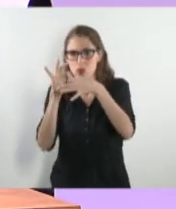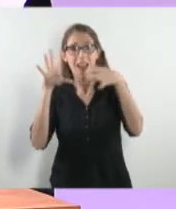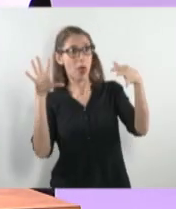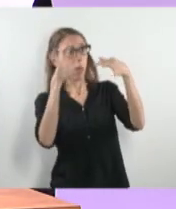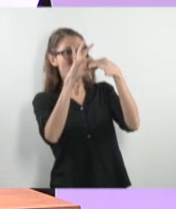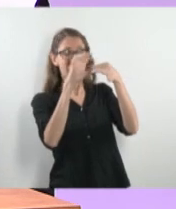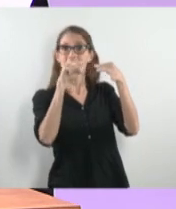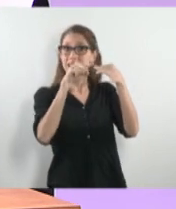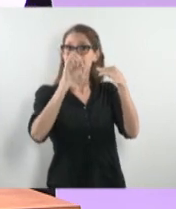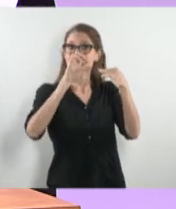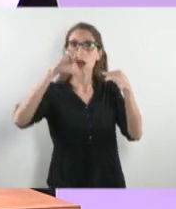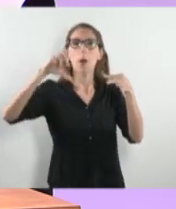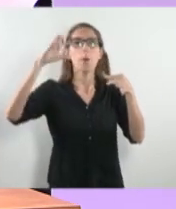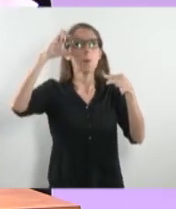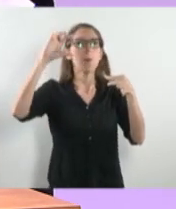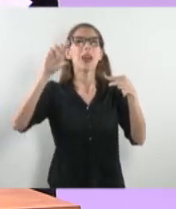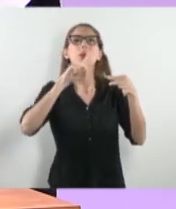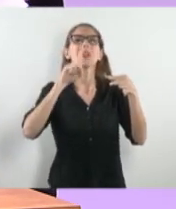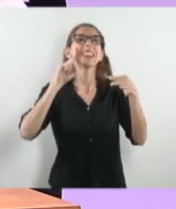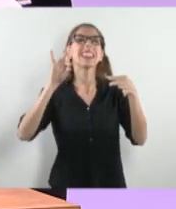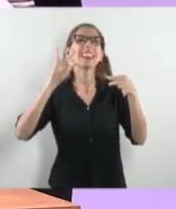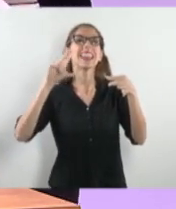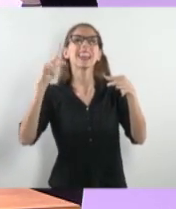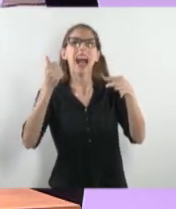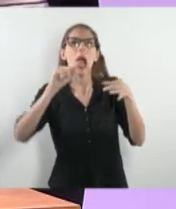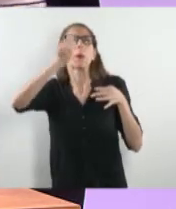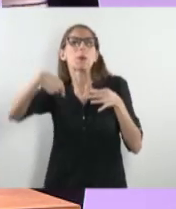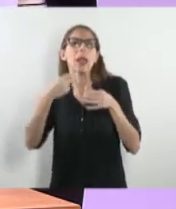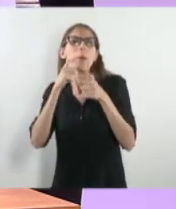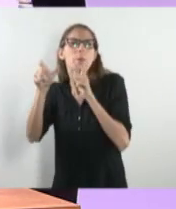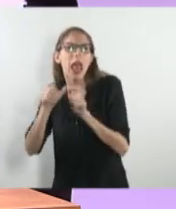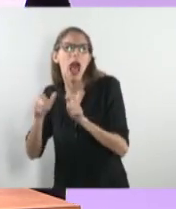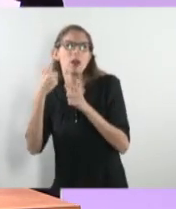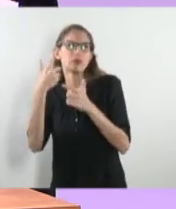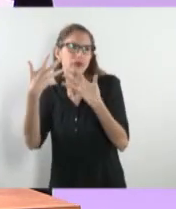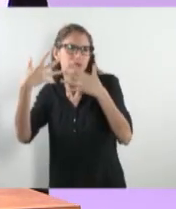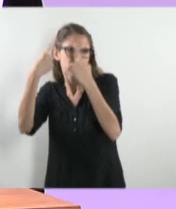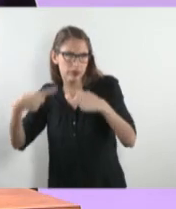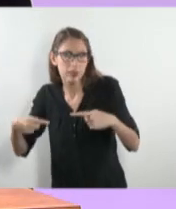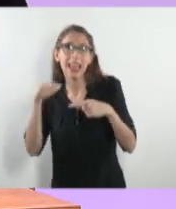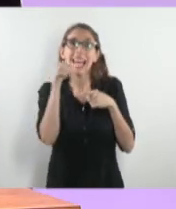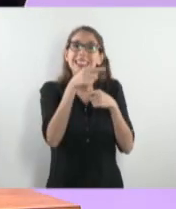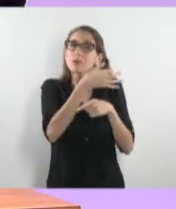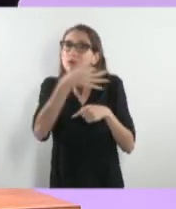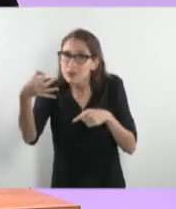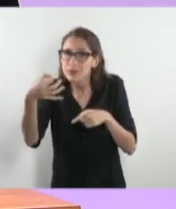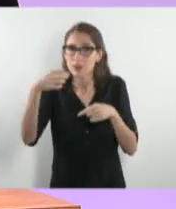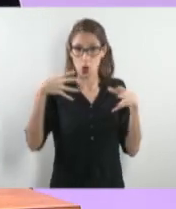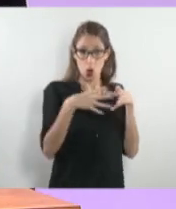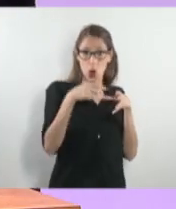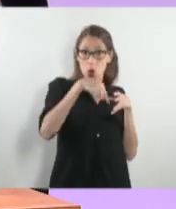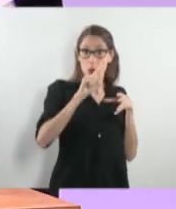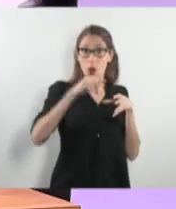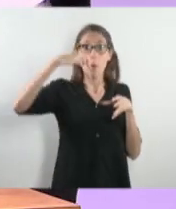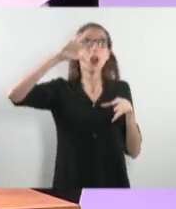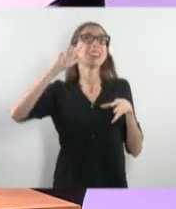peptídica, de ahí que a veces se habla de péptidos o de polipéptidos, que en realidad no llegan a ser proteínas. Digamos, están como un paso